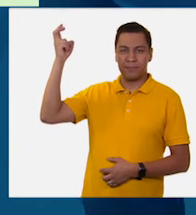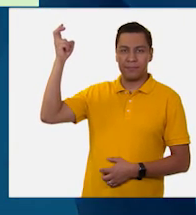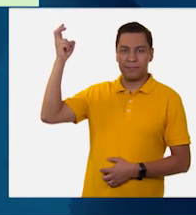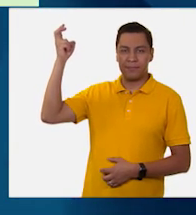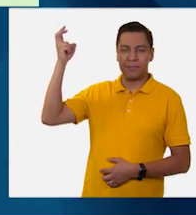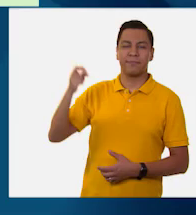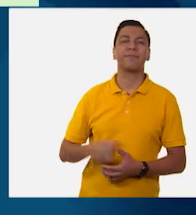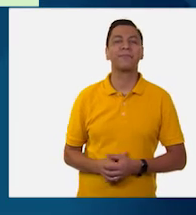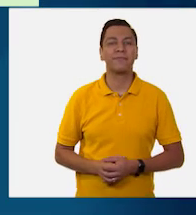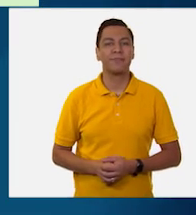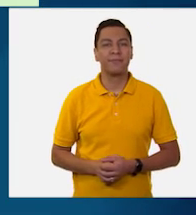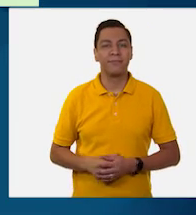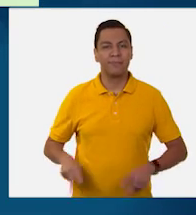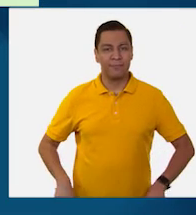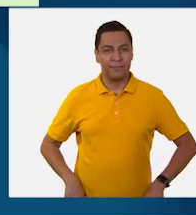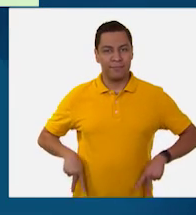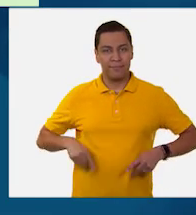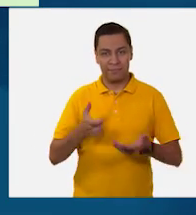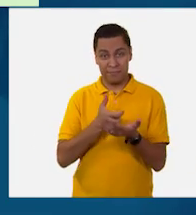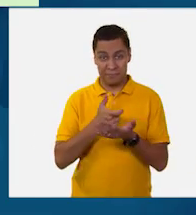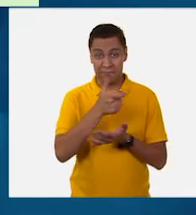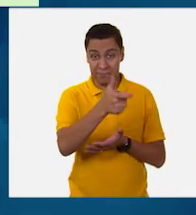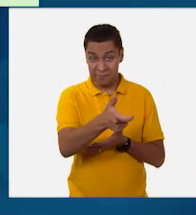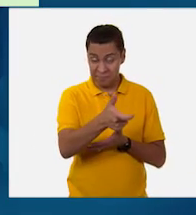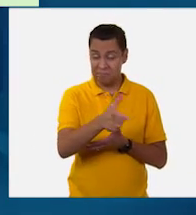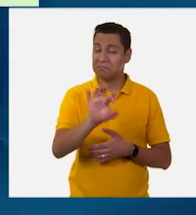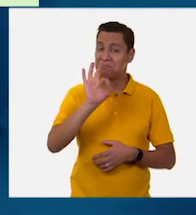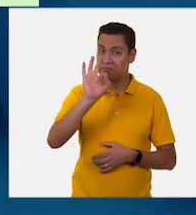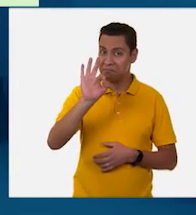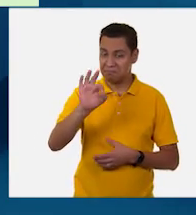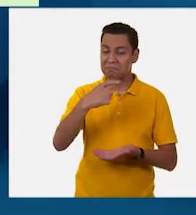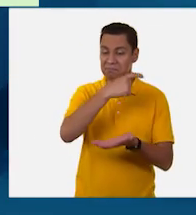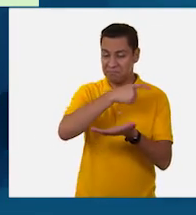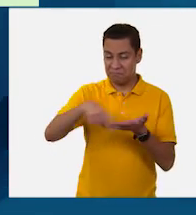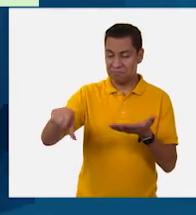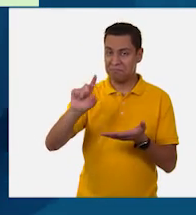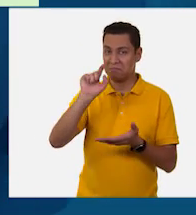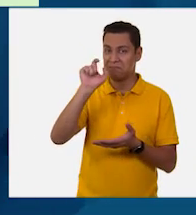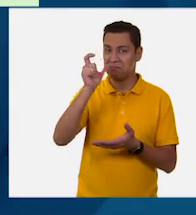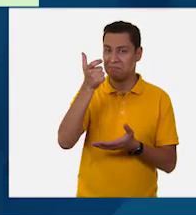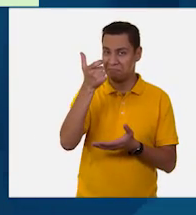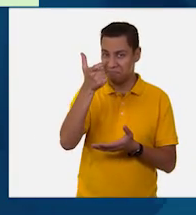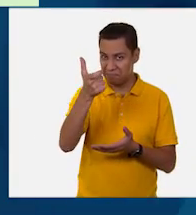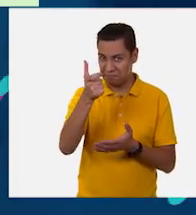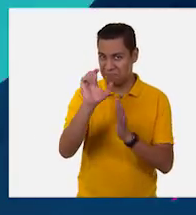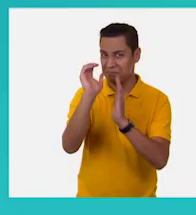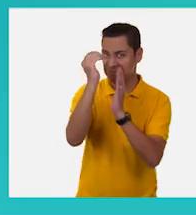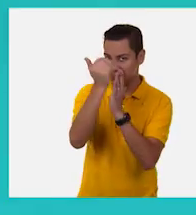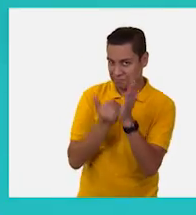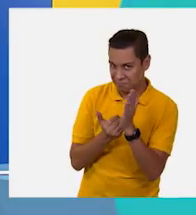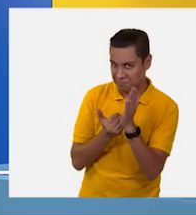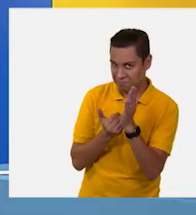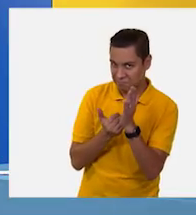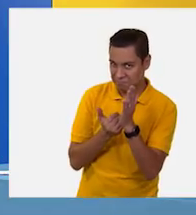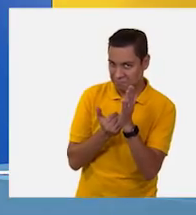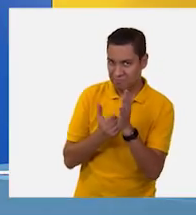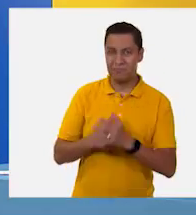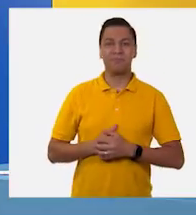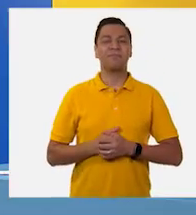pesos por su pantalón de mezclilla. ¡Híjole! Lorena, quiero uno también. Sí. Muy bien, Jenny. Muy